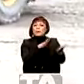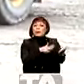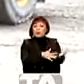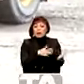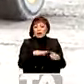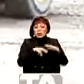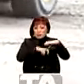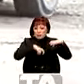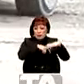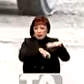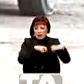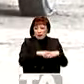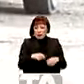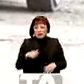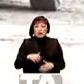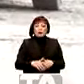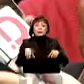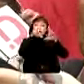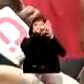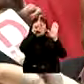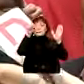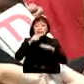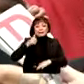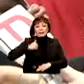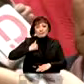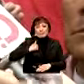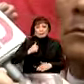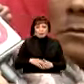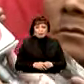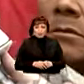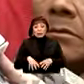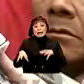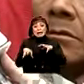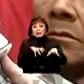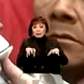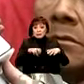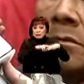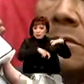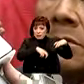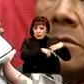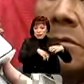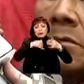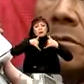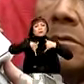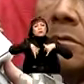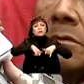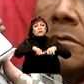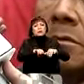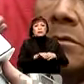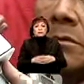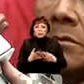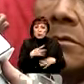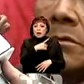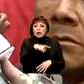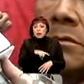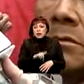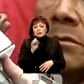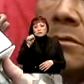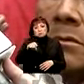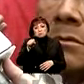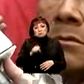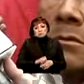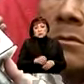empresa canadiense IMB Metals. Las actividades mineras en la zona han continuado regularmente dentro de la etapa que ellos están, que es en la